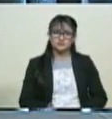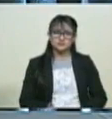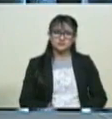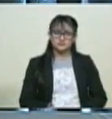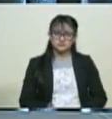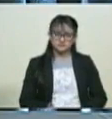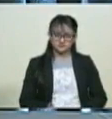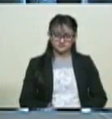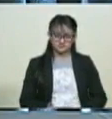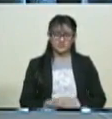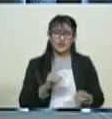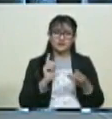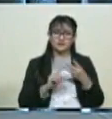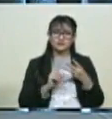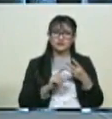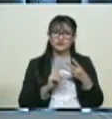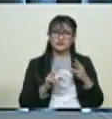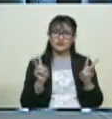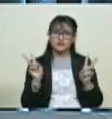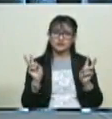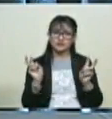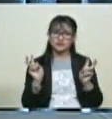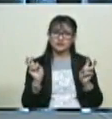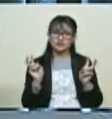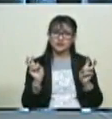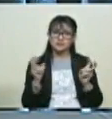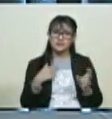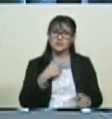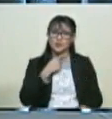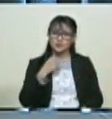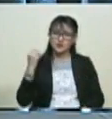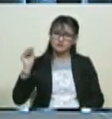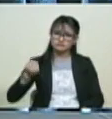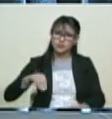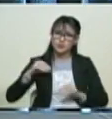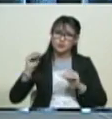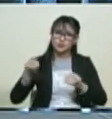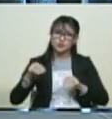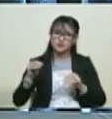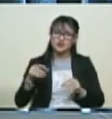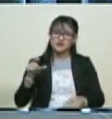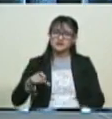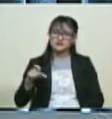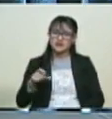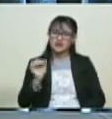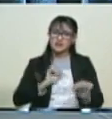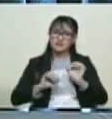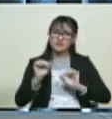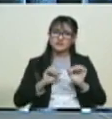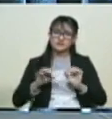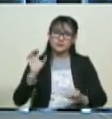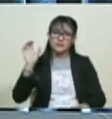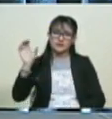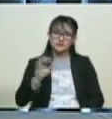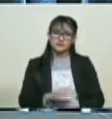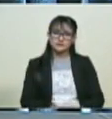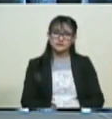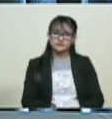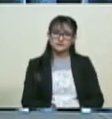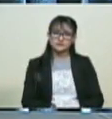es un tercer punto que también me gustaría insistir la necesidad de la defensa del país